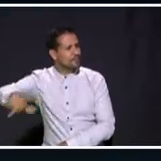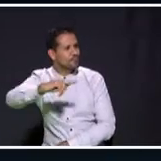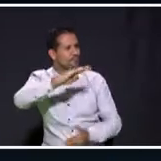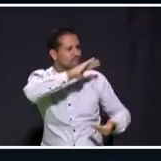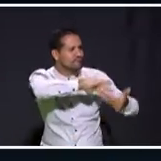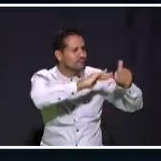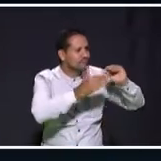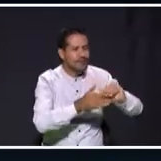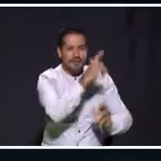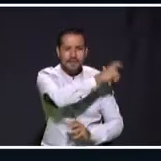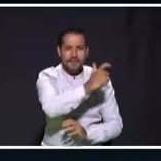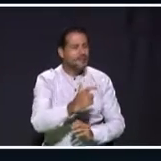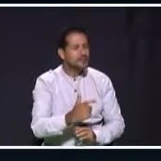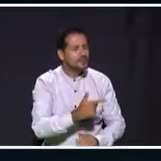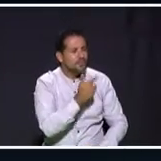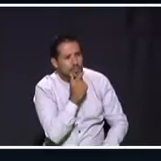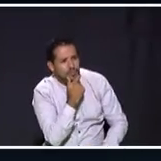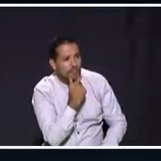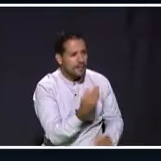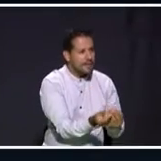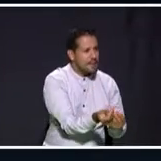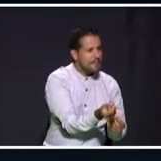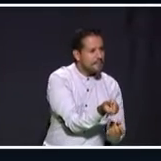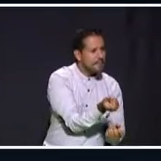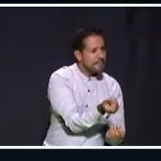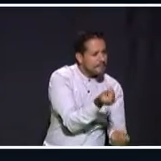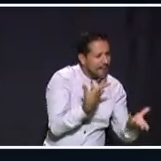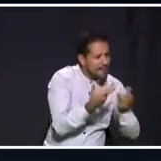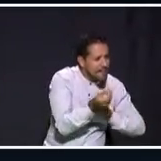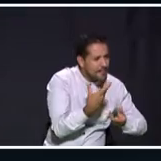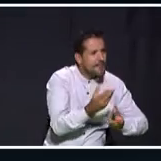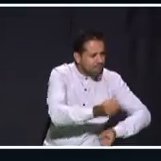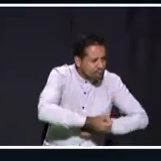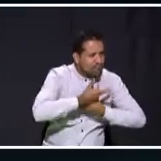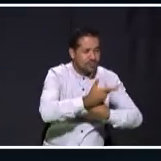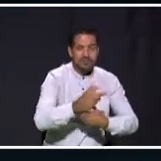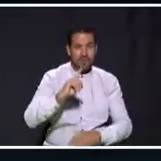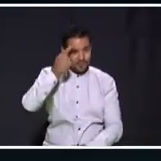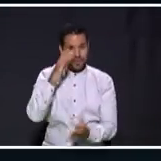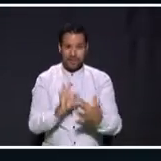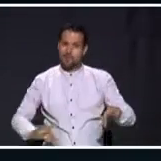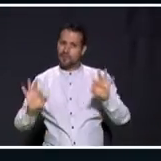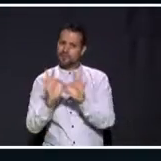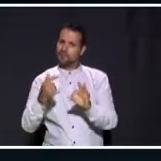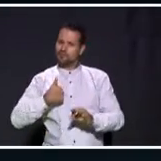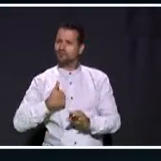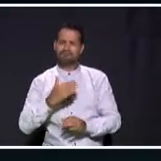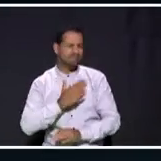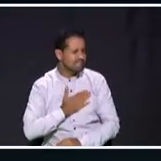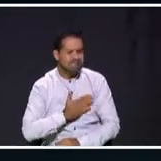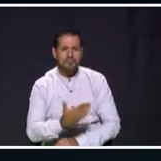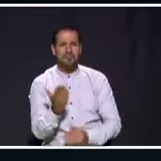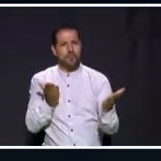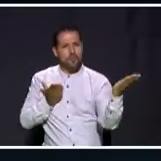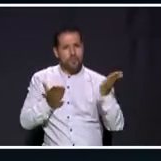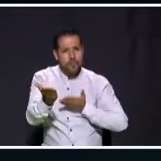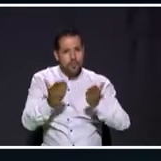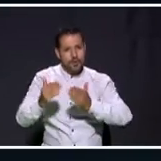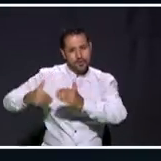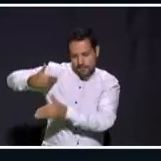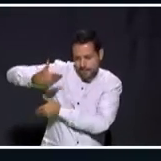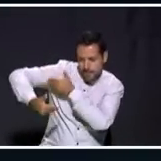entendiendo que no queremos ser unos gobernadores importantes sino un gobernador útil y ahí está el proceso de la